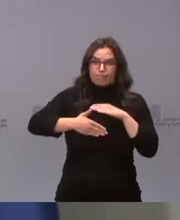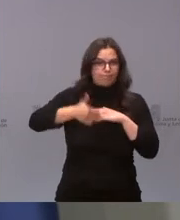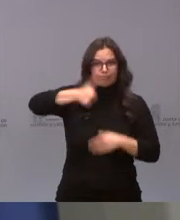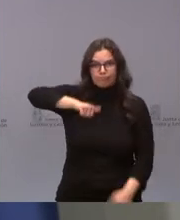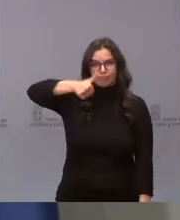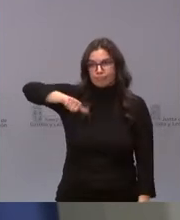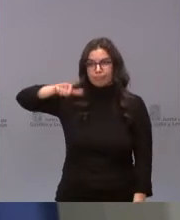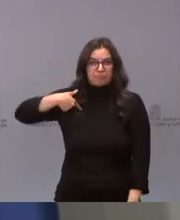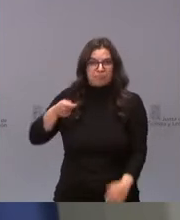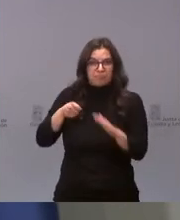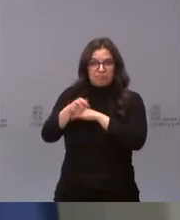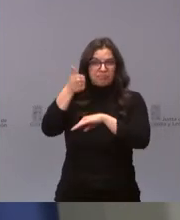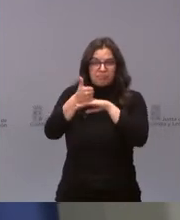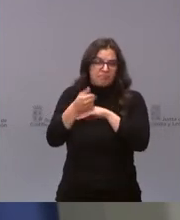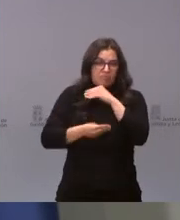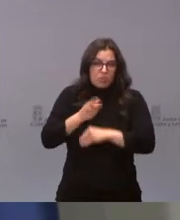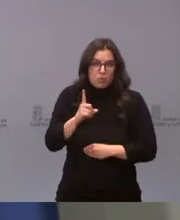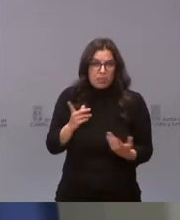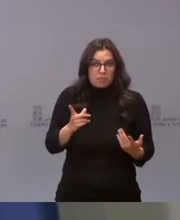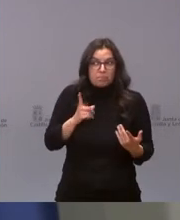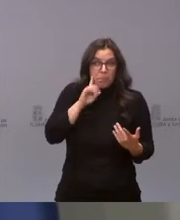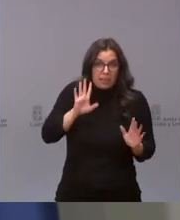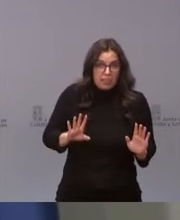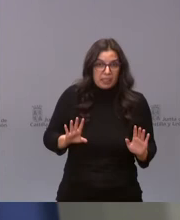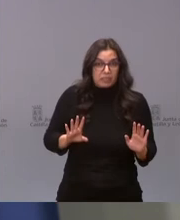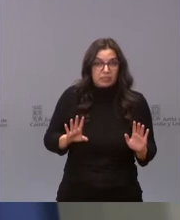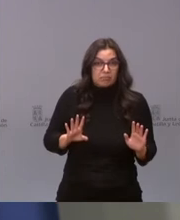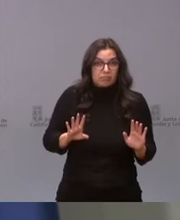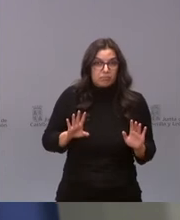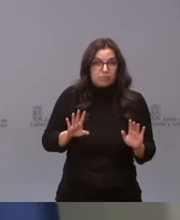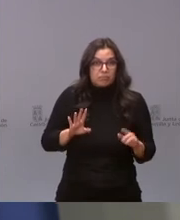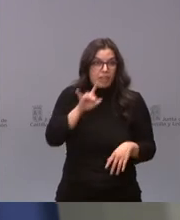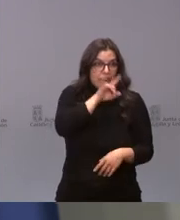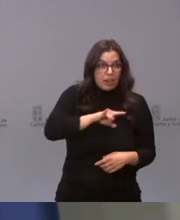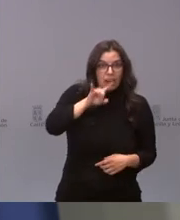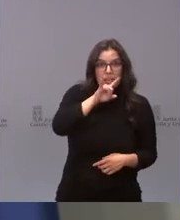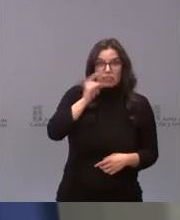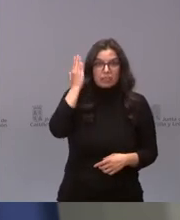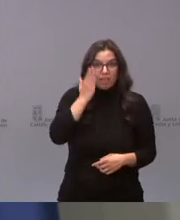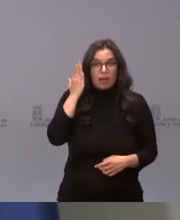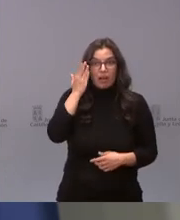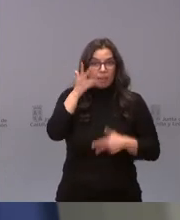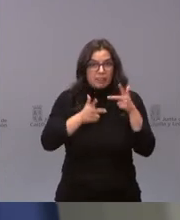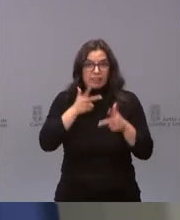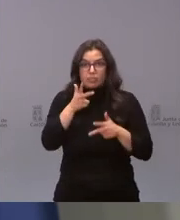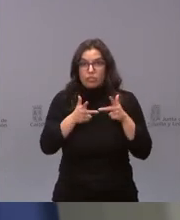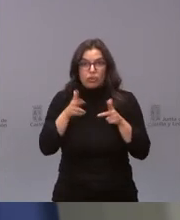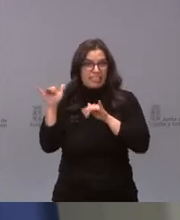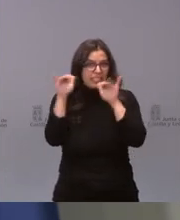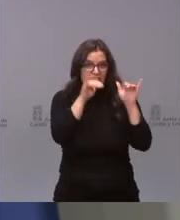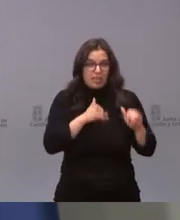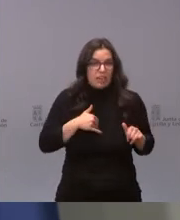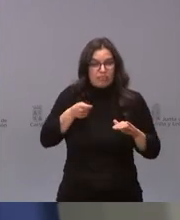no van a recurrir, hasta donde sabemos en este momento, ni Canarias, ni Navarra, ni el País Vasco van a